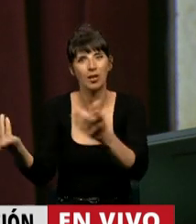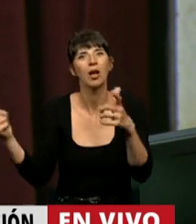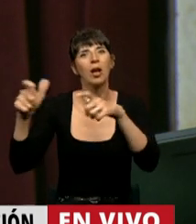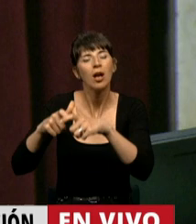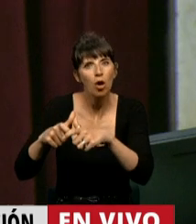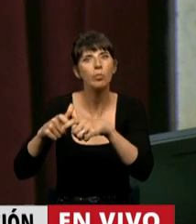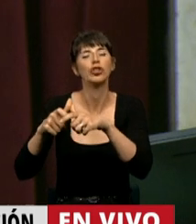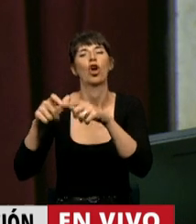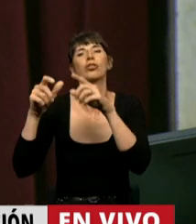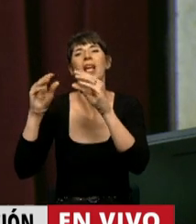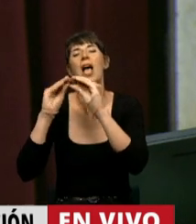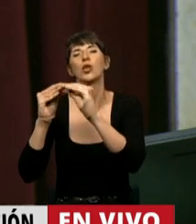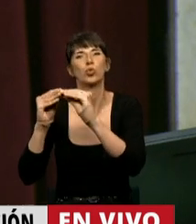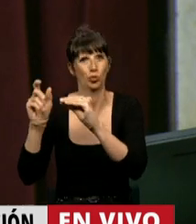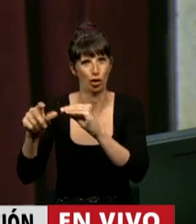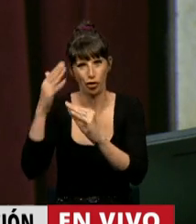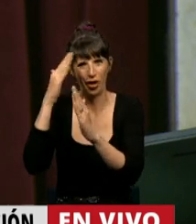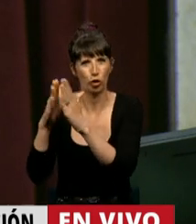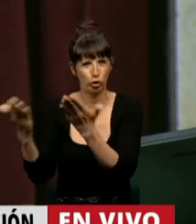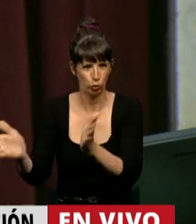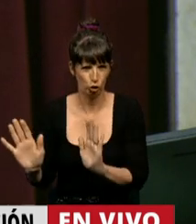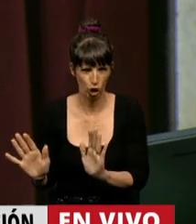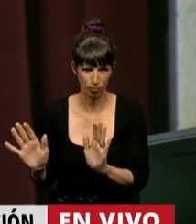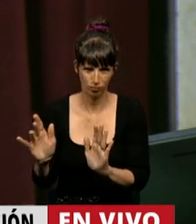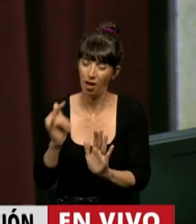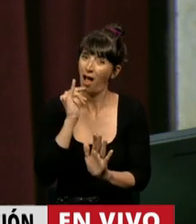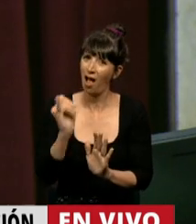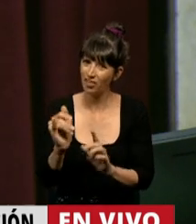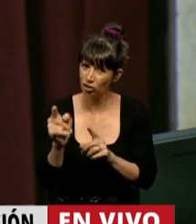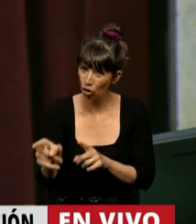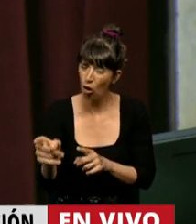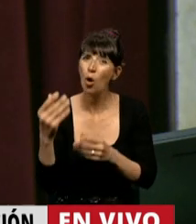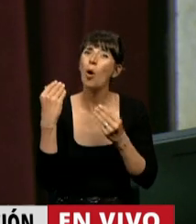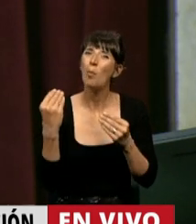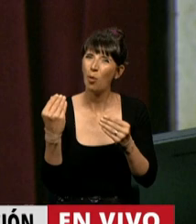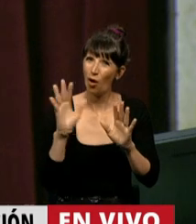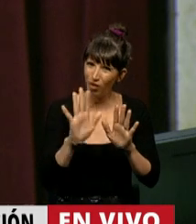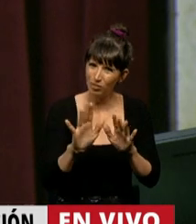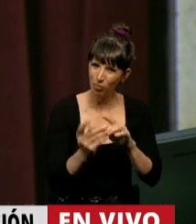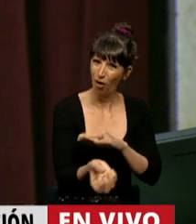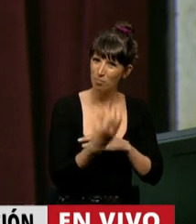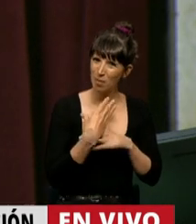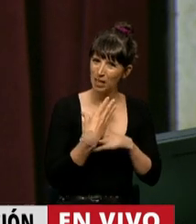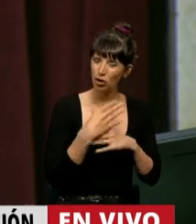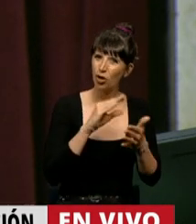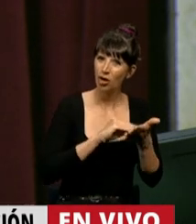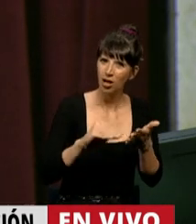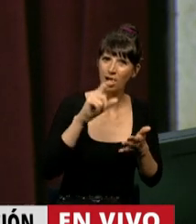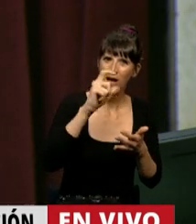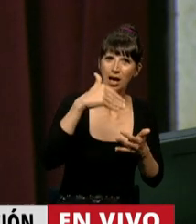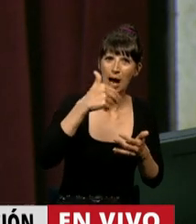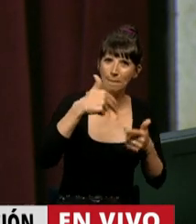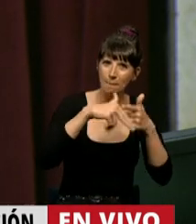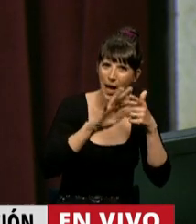debata digo por el planteo que me realizó por el chat de la cámara la diputada Graciela camaño